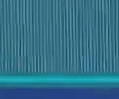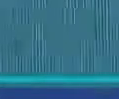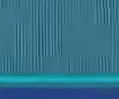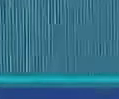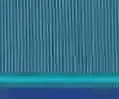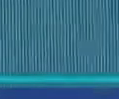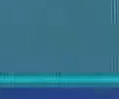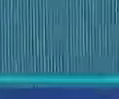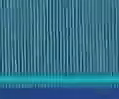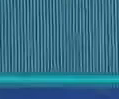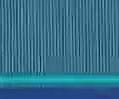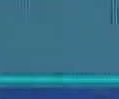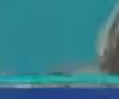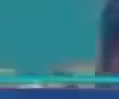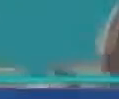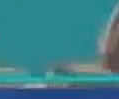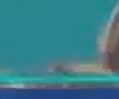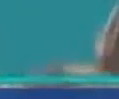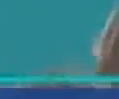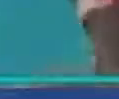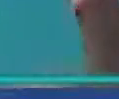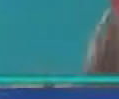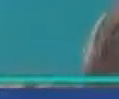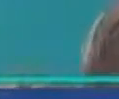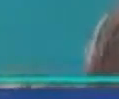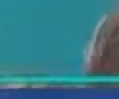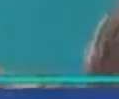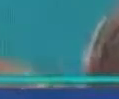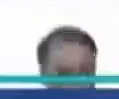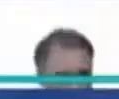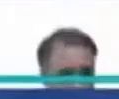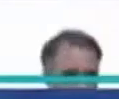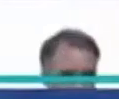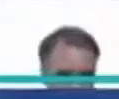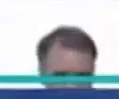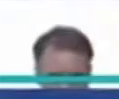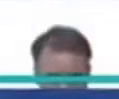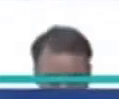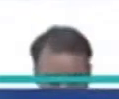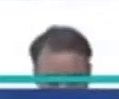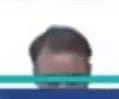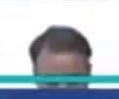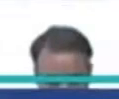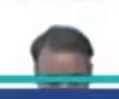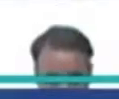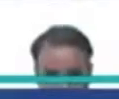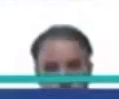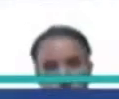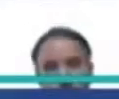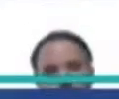segunda vuelta contra Javier Milei, quien obtuvo el triunfo en 10 provincias del país. Voy a